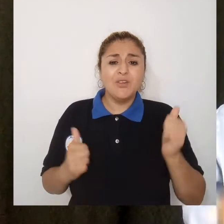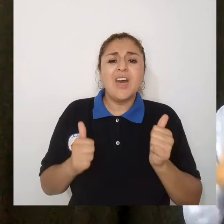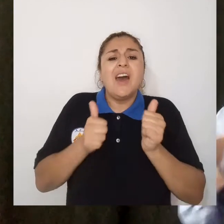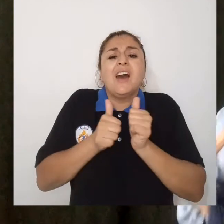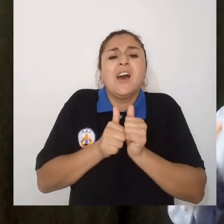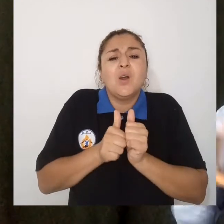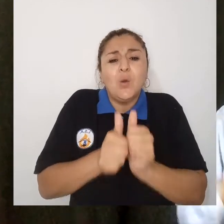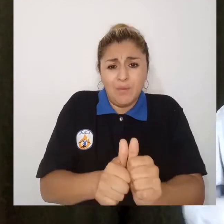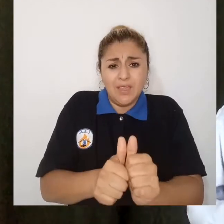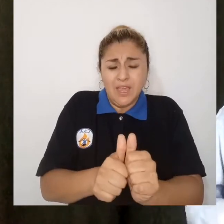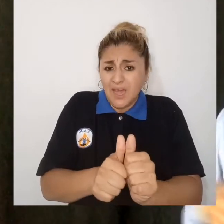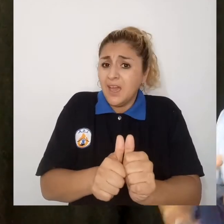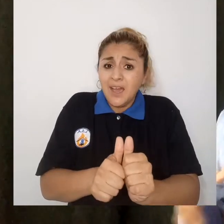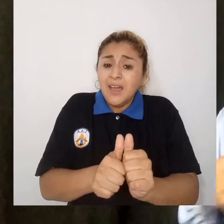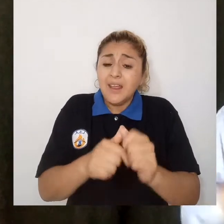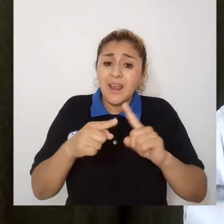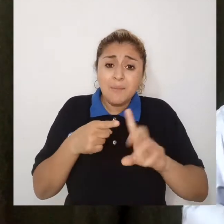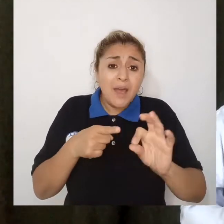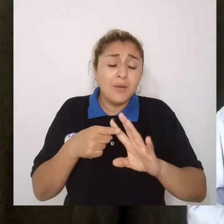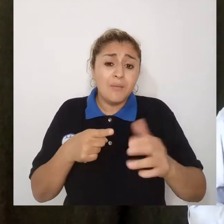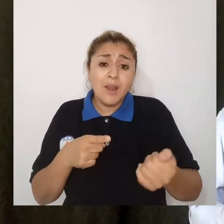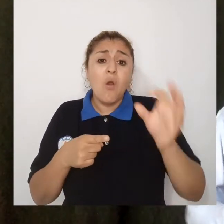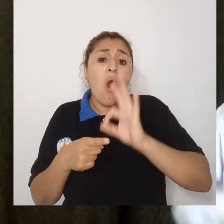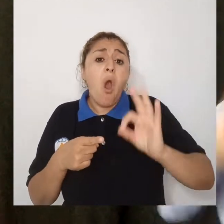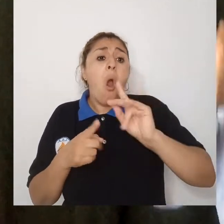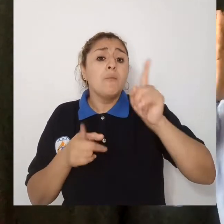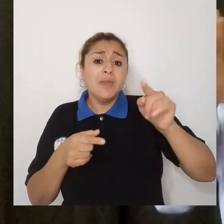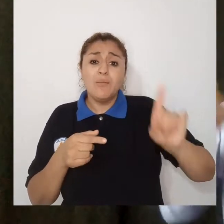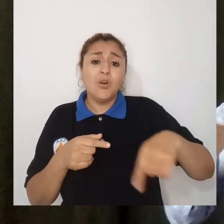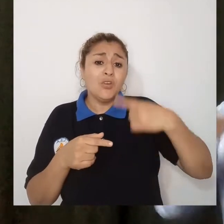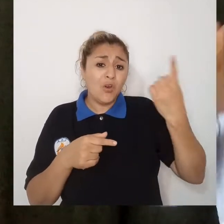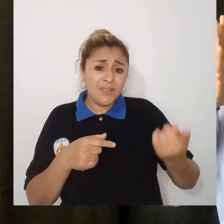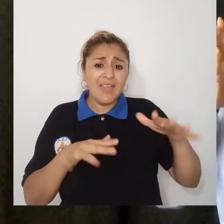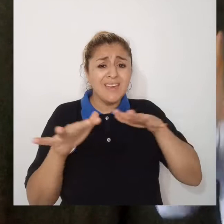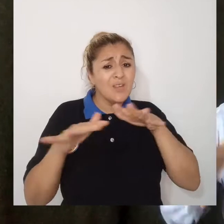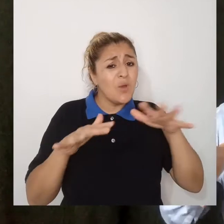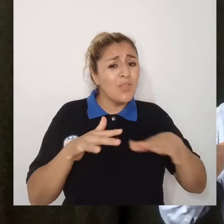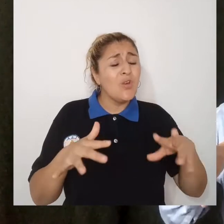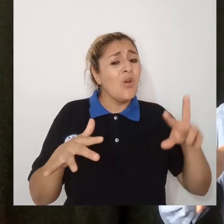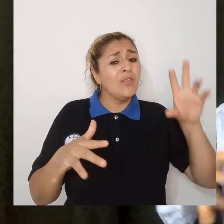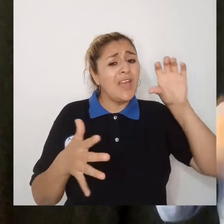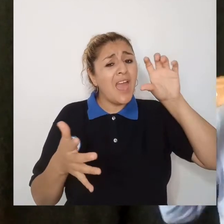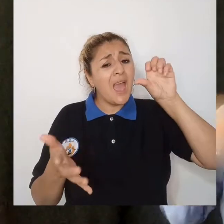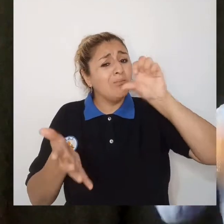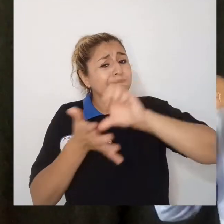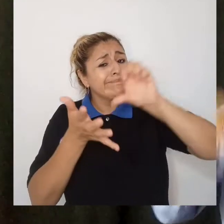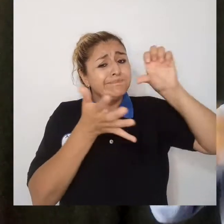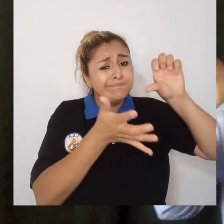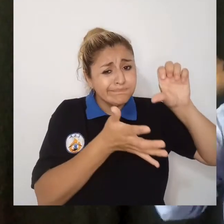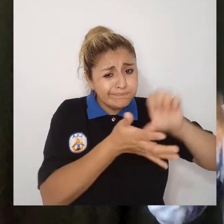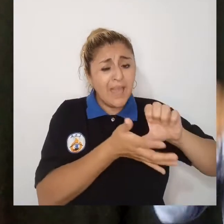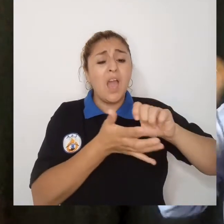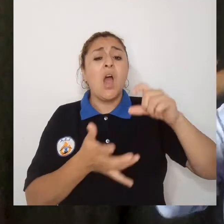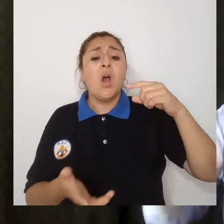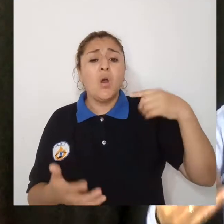con el conflicto internacional en torno a rusia y ucrania tener una mirada actual e íntegra y vivir de acuerdo a